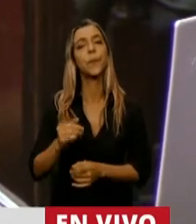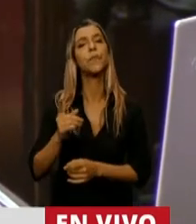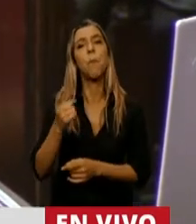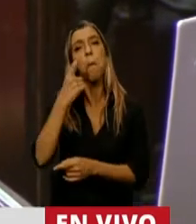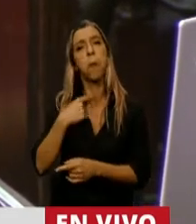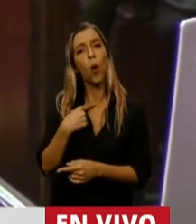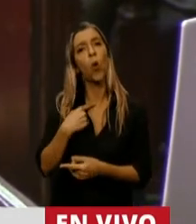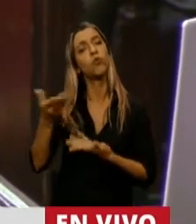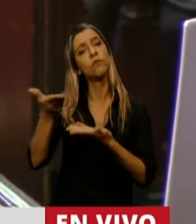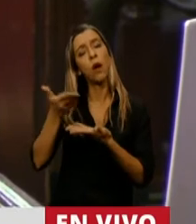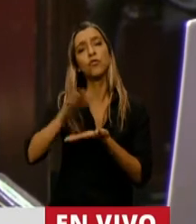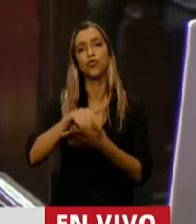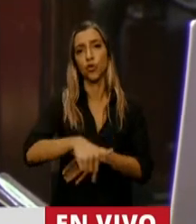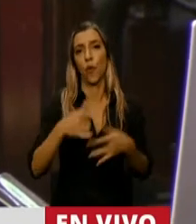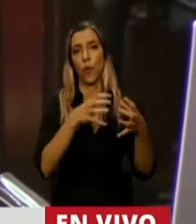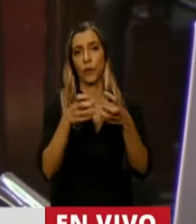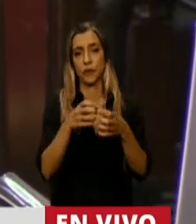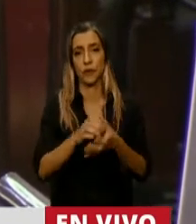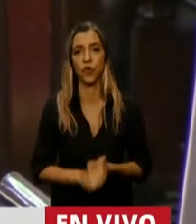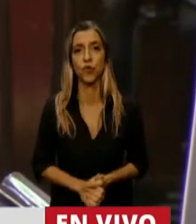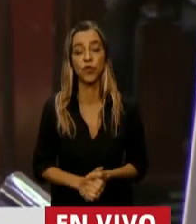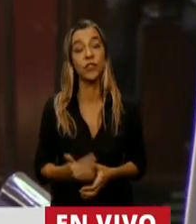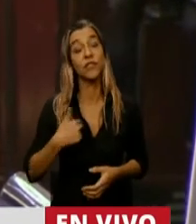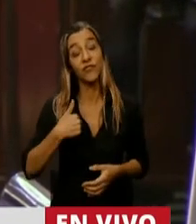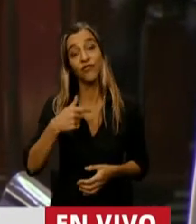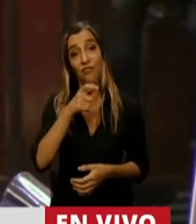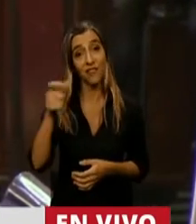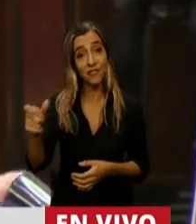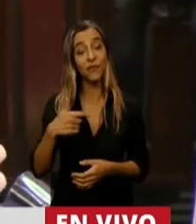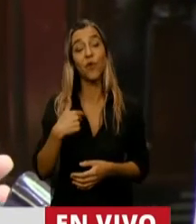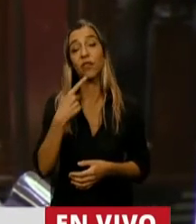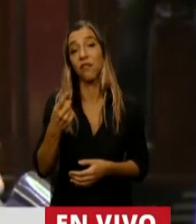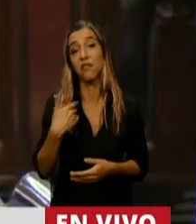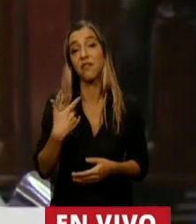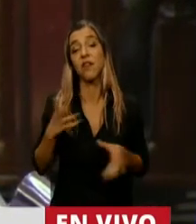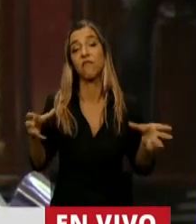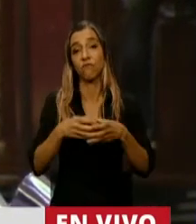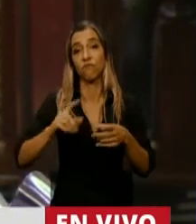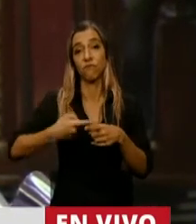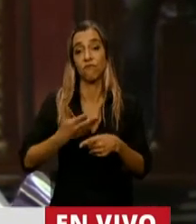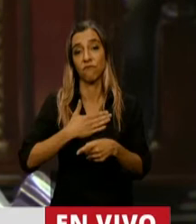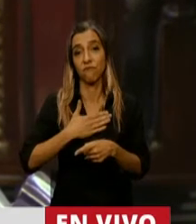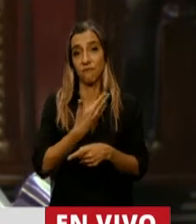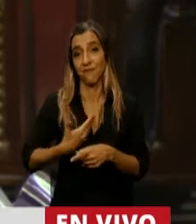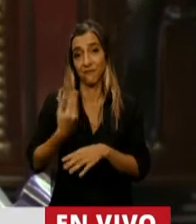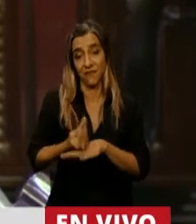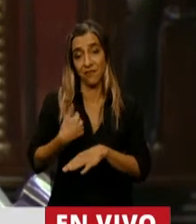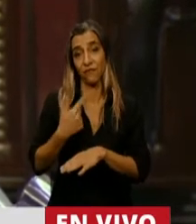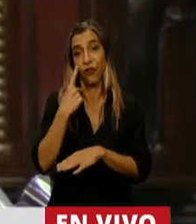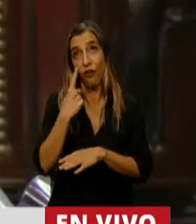esta sesión qué esperábamos, ¿no? Y yo le decía que conociendo a nuestro presidente de bloque y conociéndolo a usted hasta último